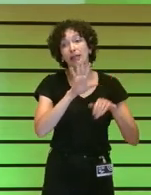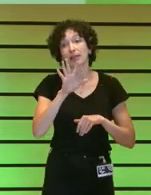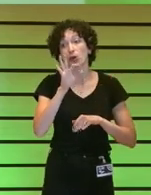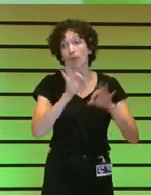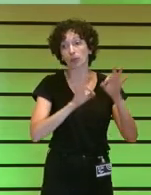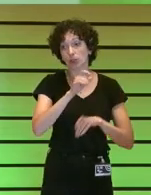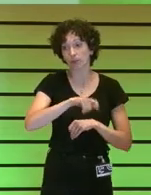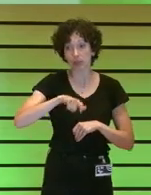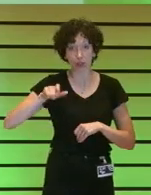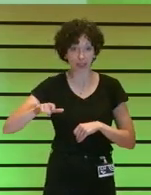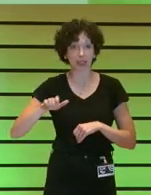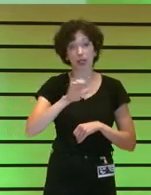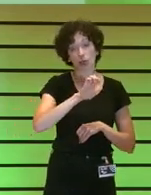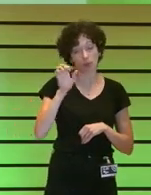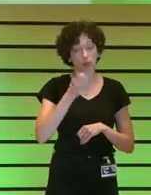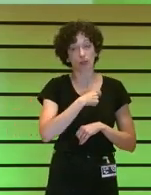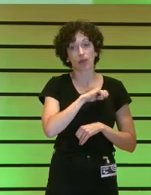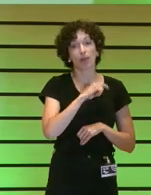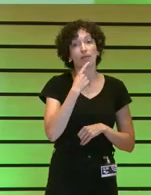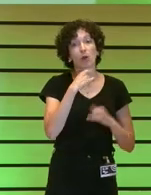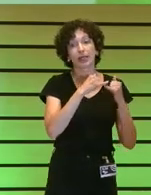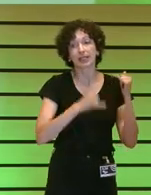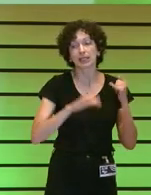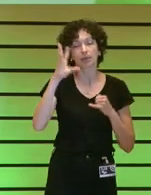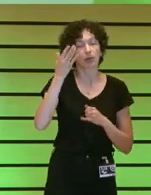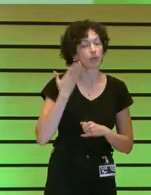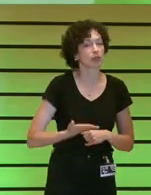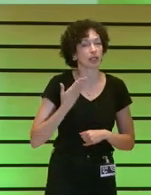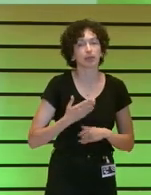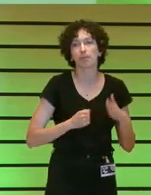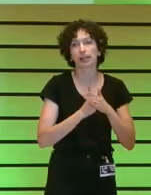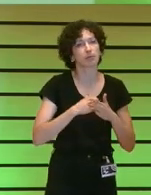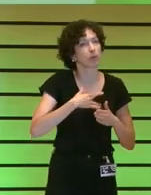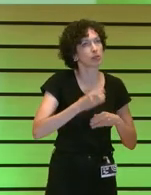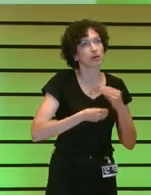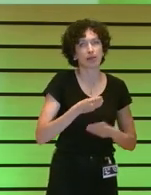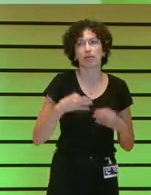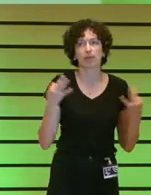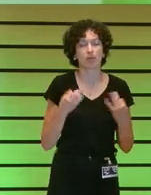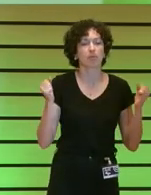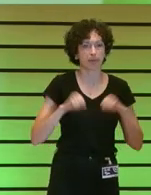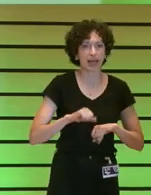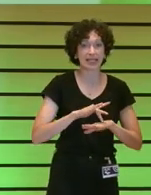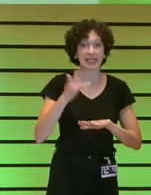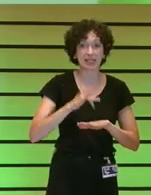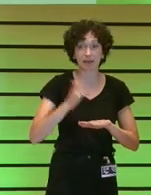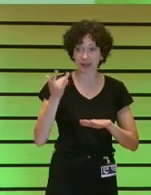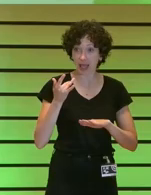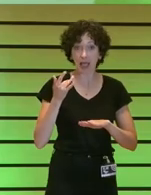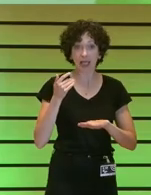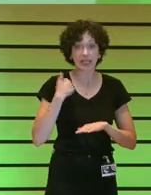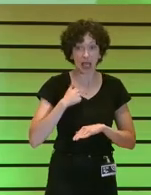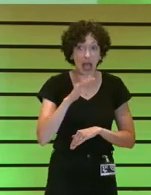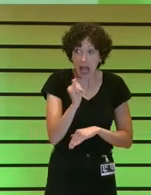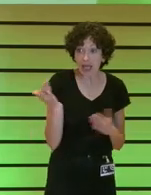decimos que esto de la crisis climática es muy importante que es fundamental y que hay que hacer todo lo que está en nuestras manos vale esa sensibilidad ambiental está nadie